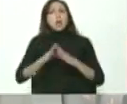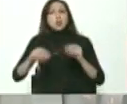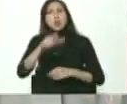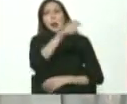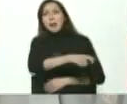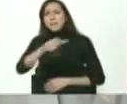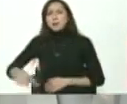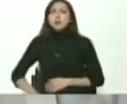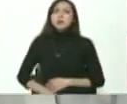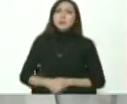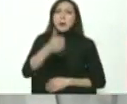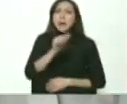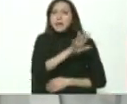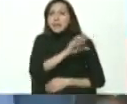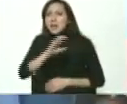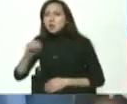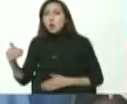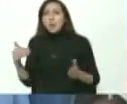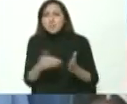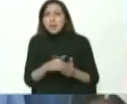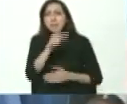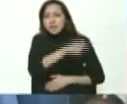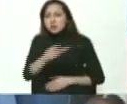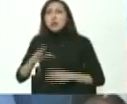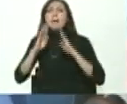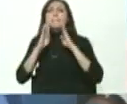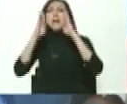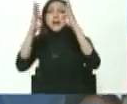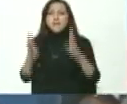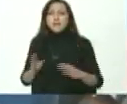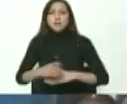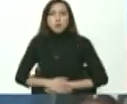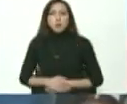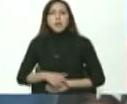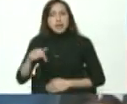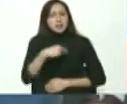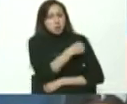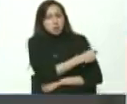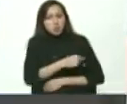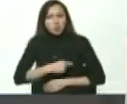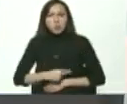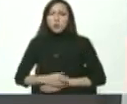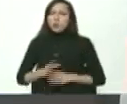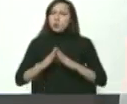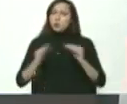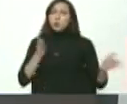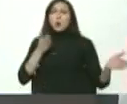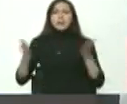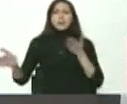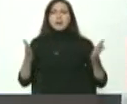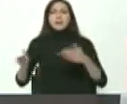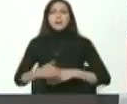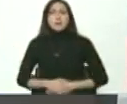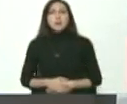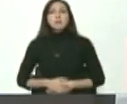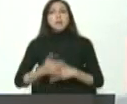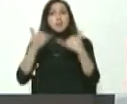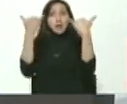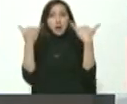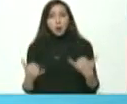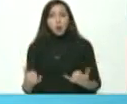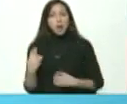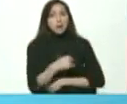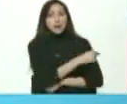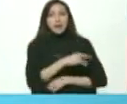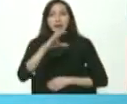más de 500.000 habitantes, se benefician con este servicio del Hospital Central Referencia, como es el Calle Sierra, y ahora desde el Hospital